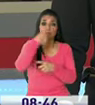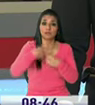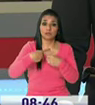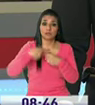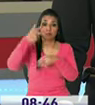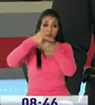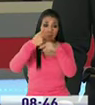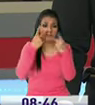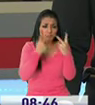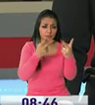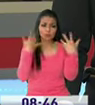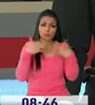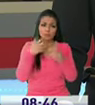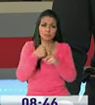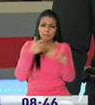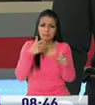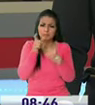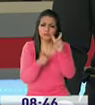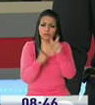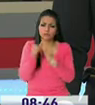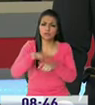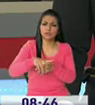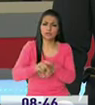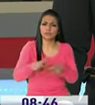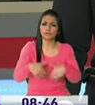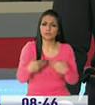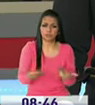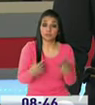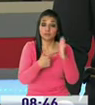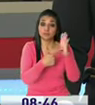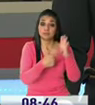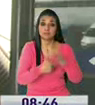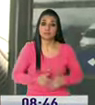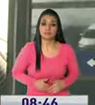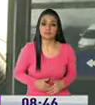captaron imágenes impactantes del presunto acto delictivo.